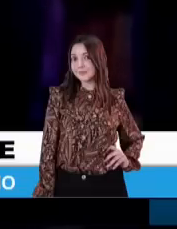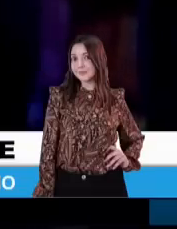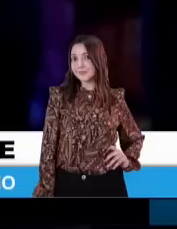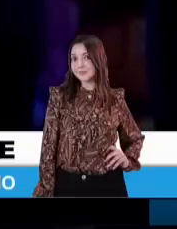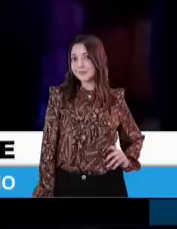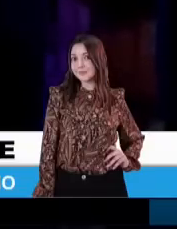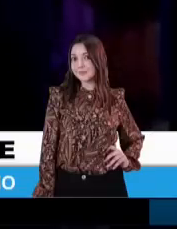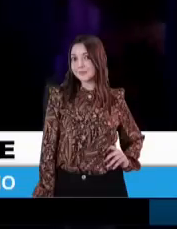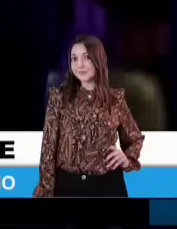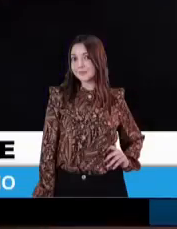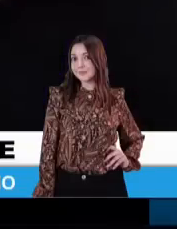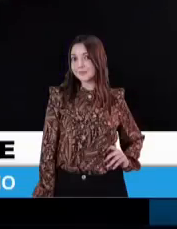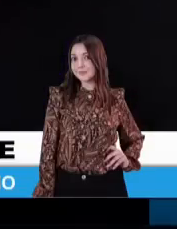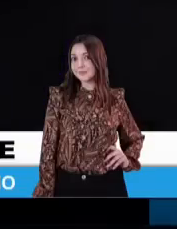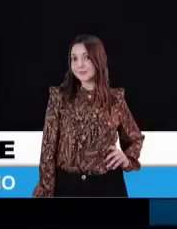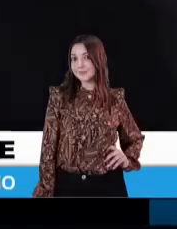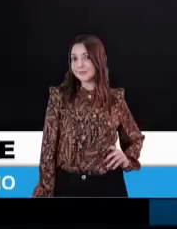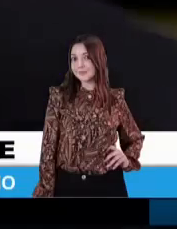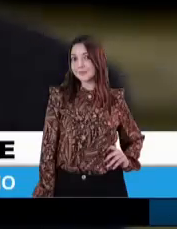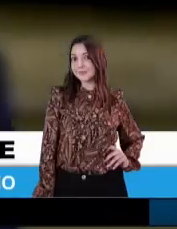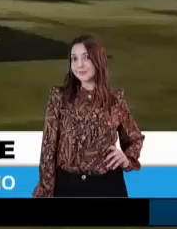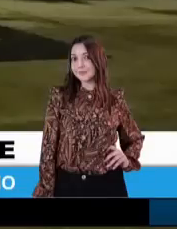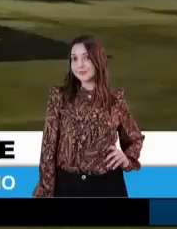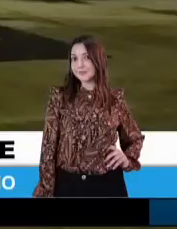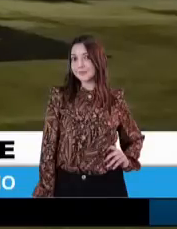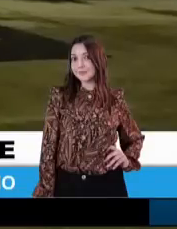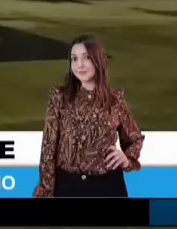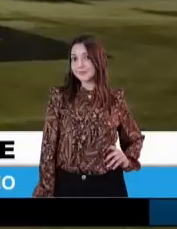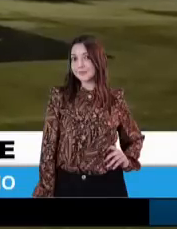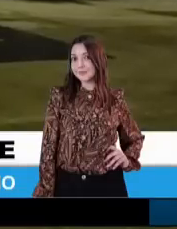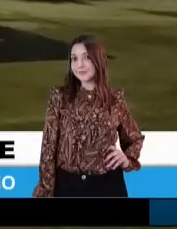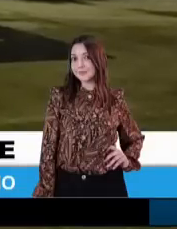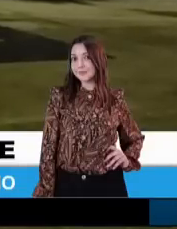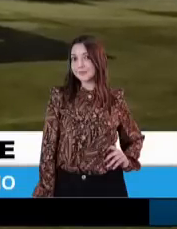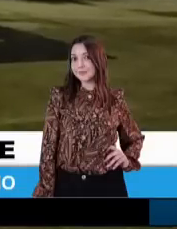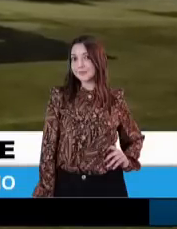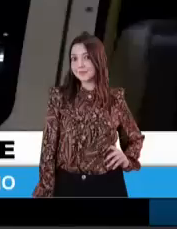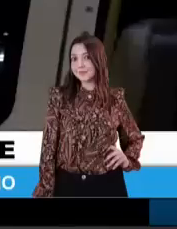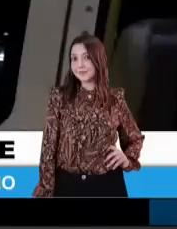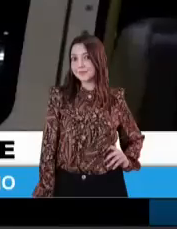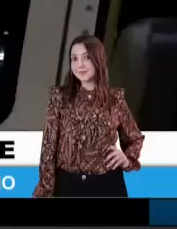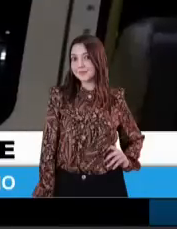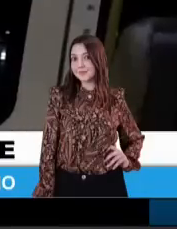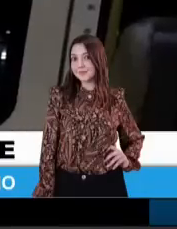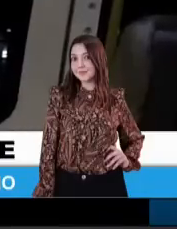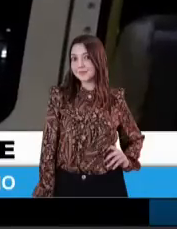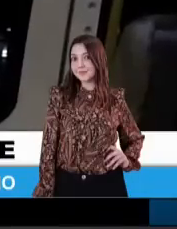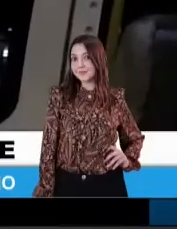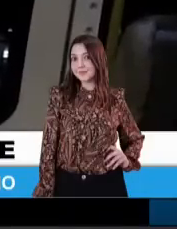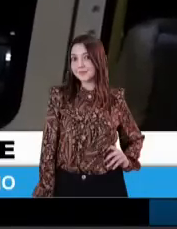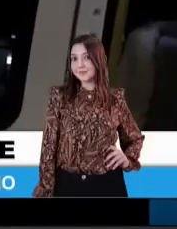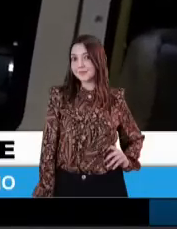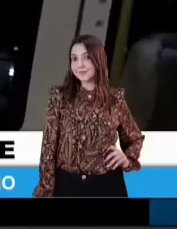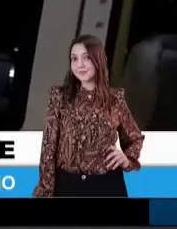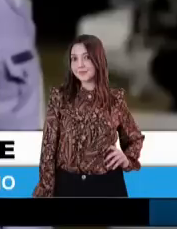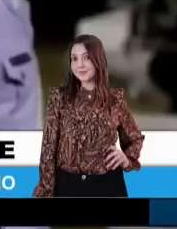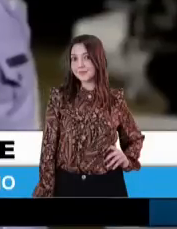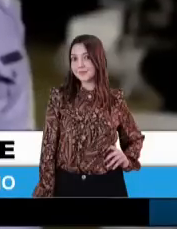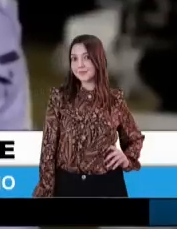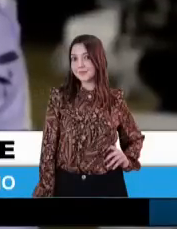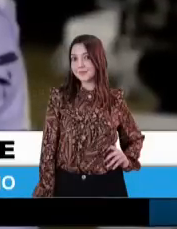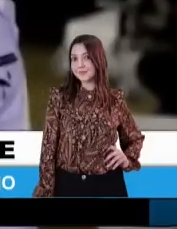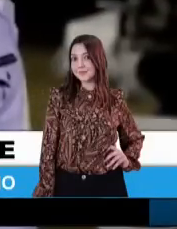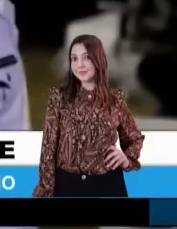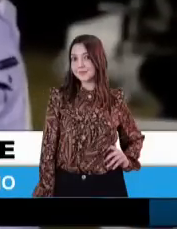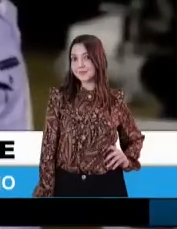de ayer que no se va a tocar con mayor énfasis lo que tiene que ver con la reactivación de UNASUR, que recordemos